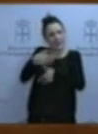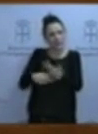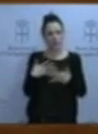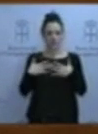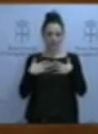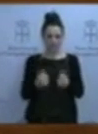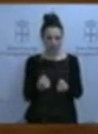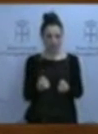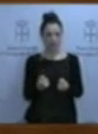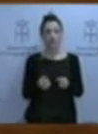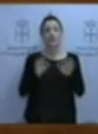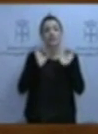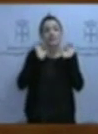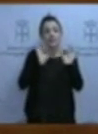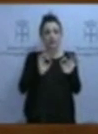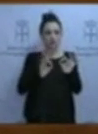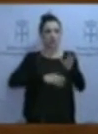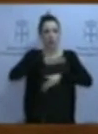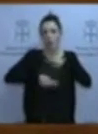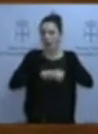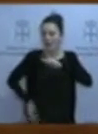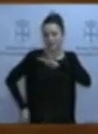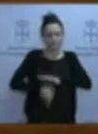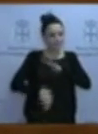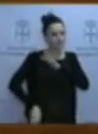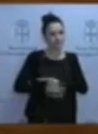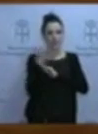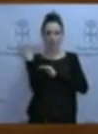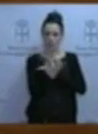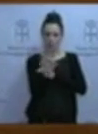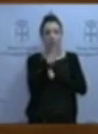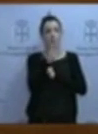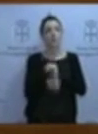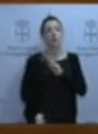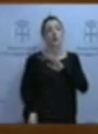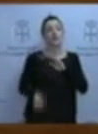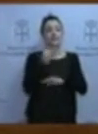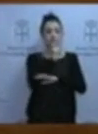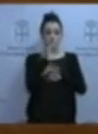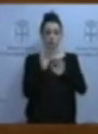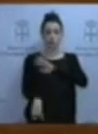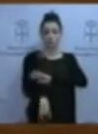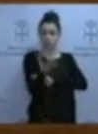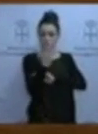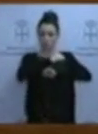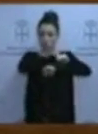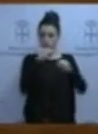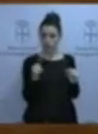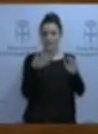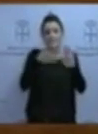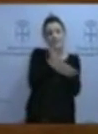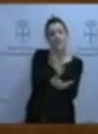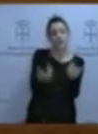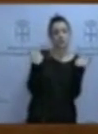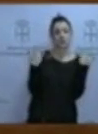sanitaria, y que tiene que seguir haciéndolo por sí misma. Y es decir, la constitución de este instituto no exime de la responsabilidad de seguir